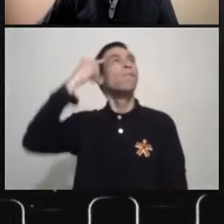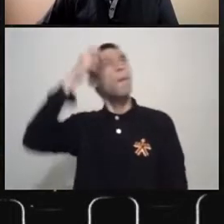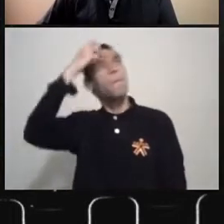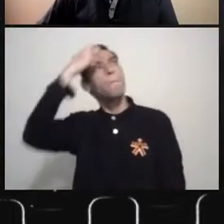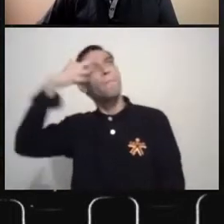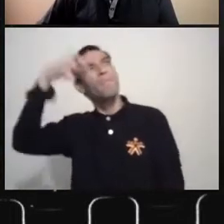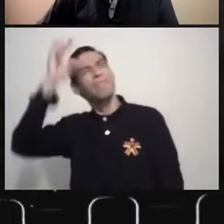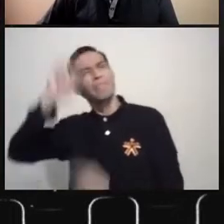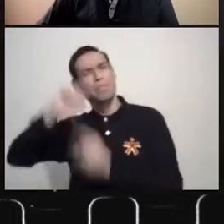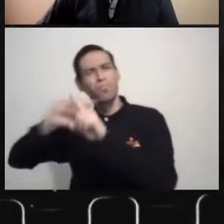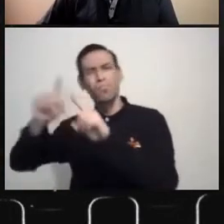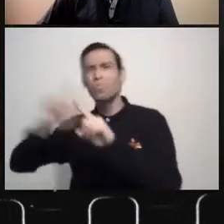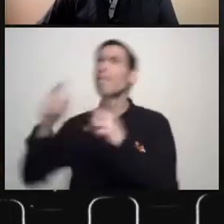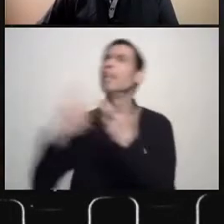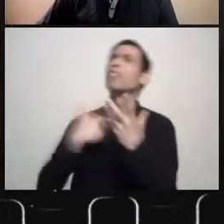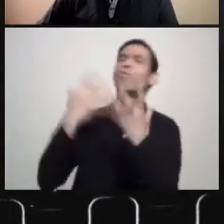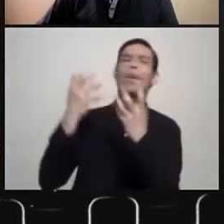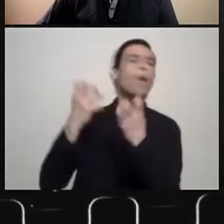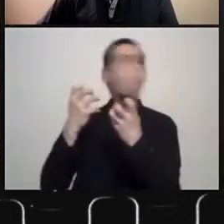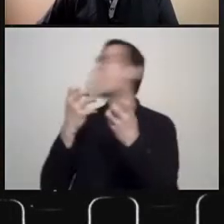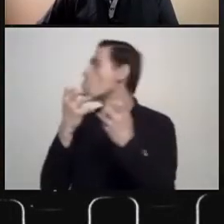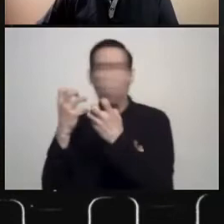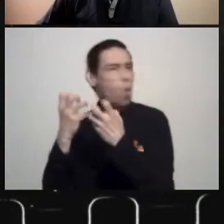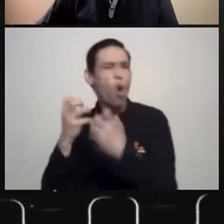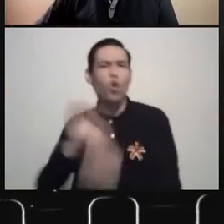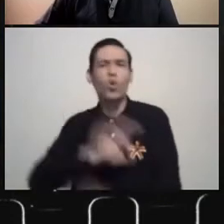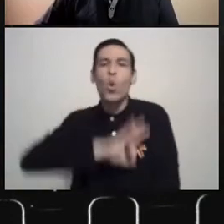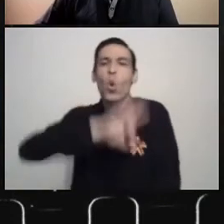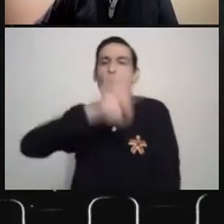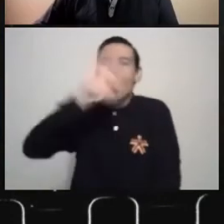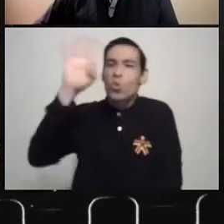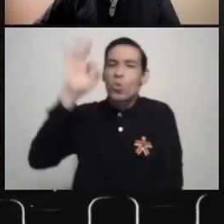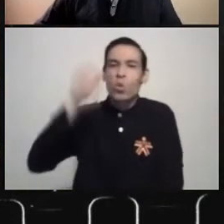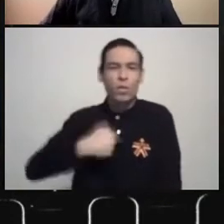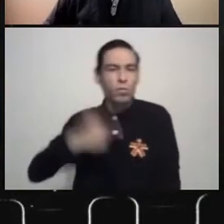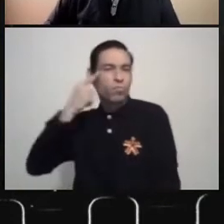querer hacer otra cosa, nunca pensé en quererme dedicar a otra cosa.